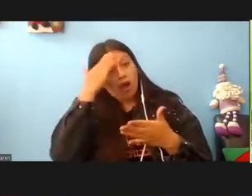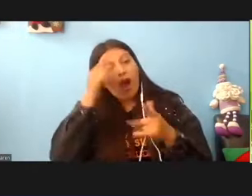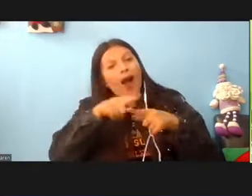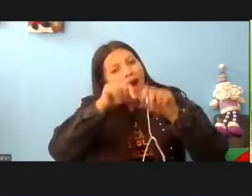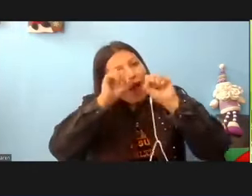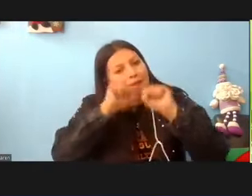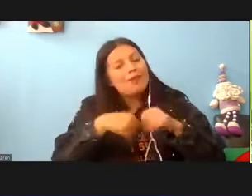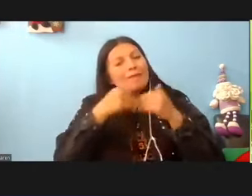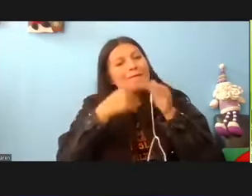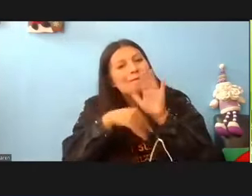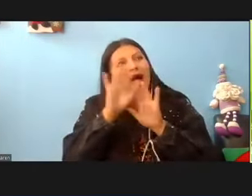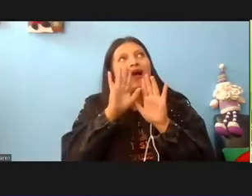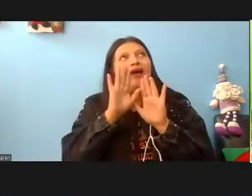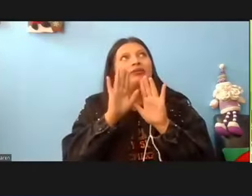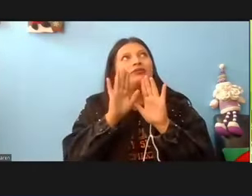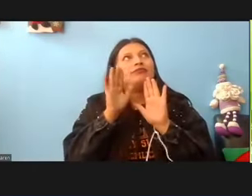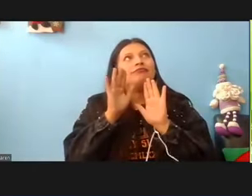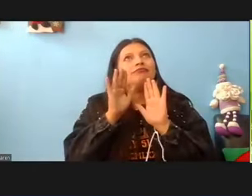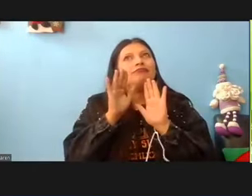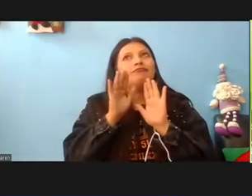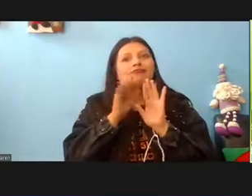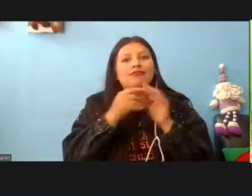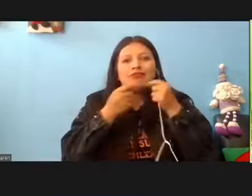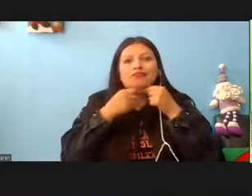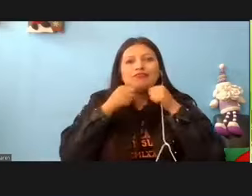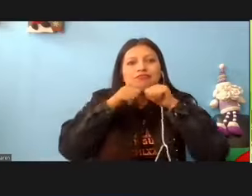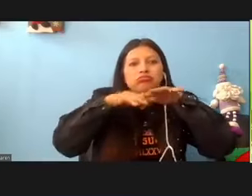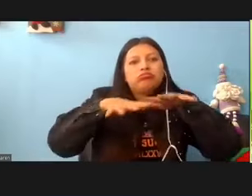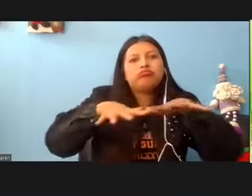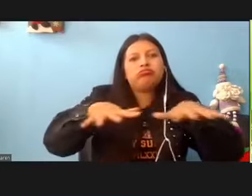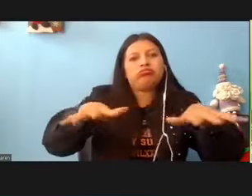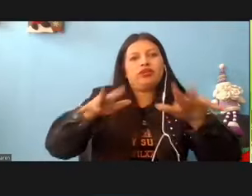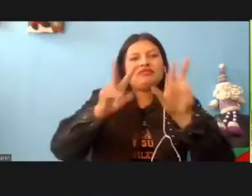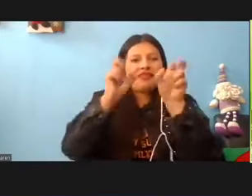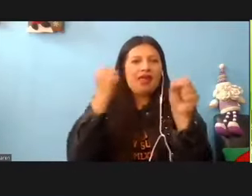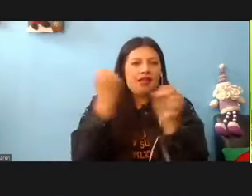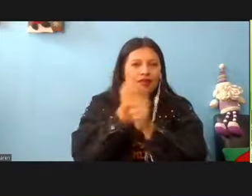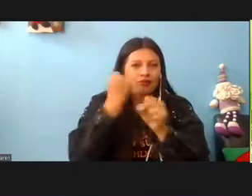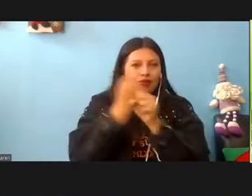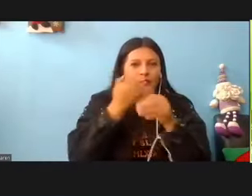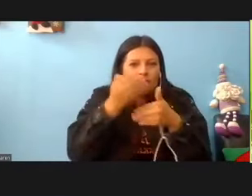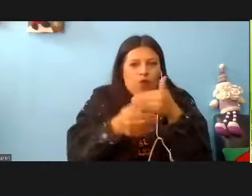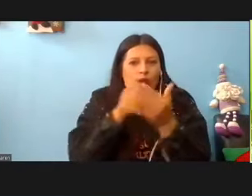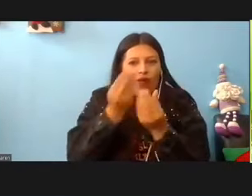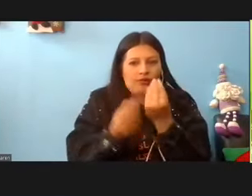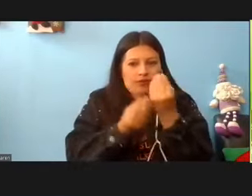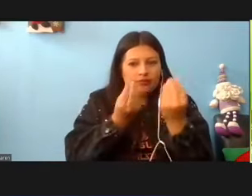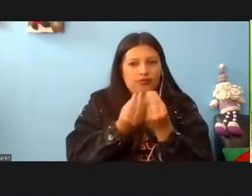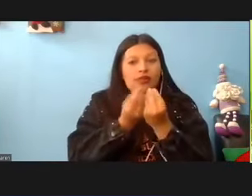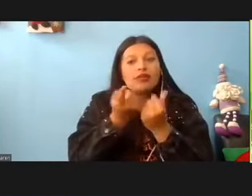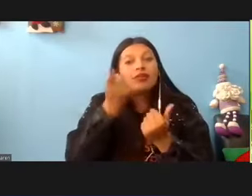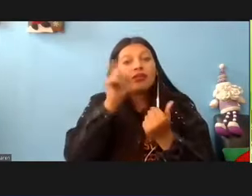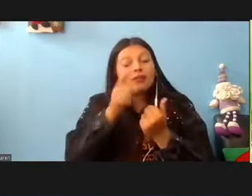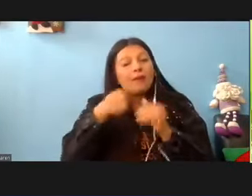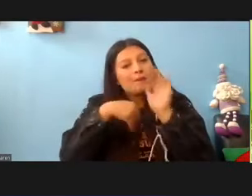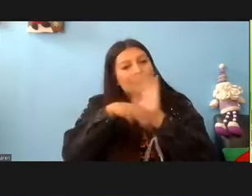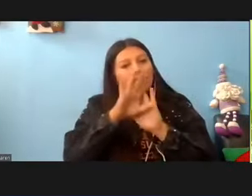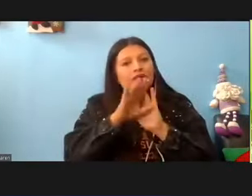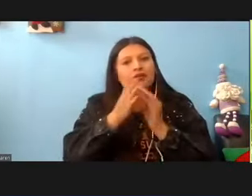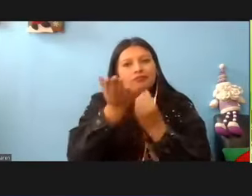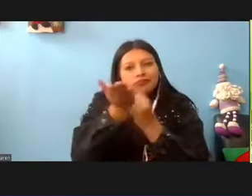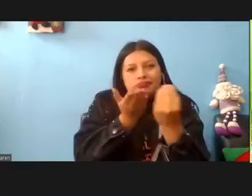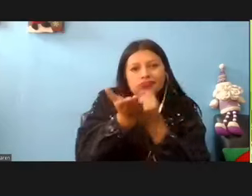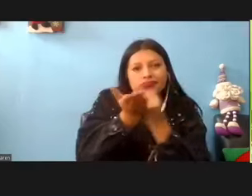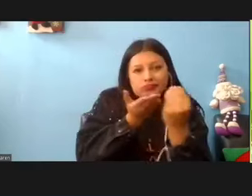permitir mucho más difusión de los trabajos que estamos haciendo y también mucho más